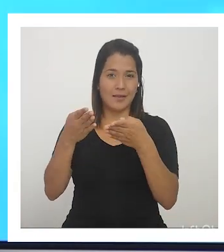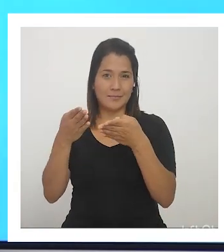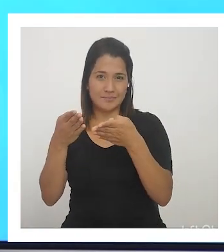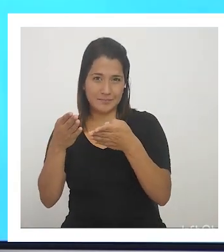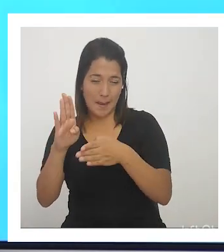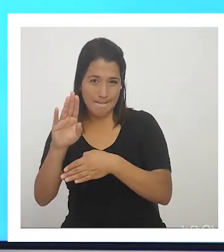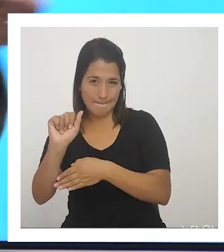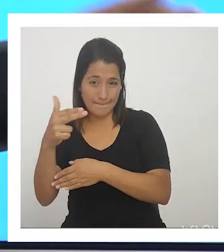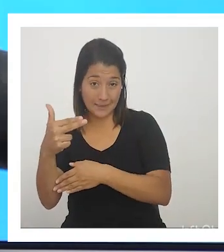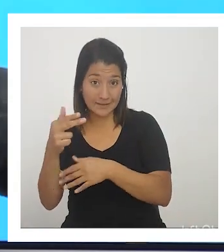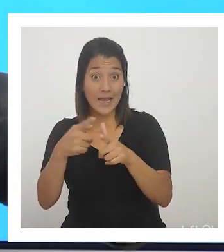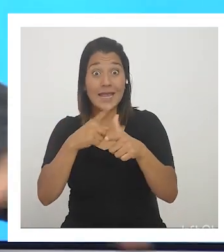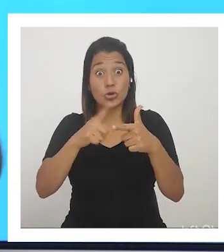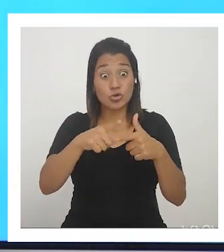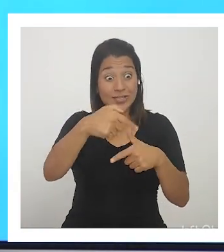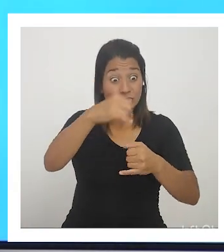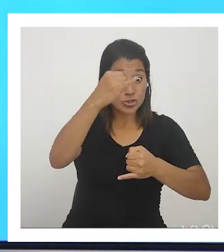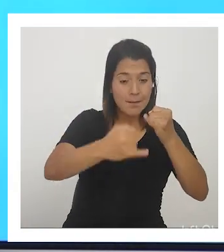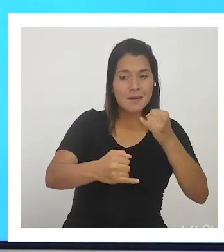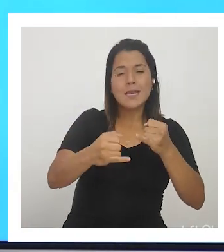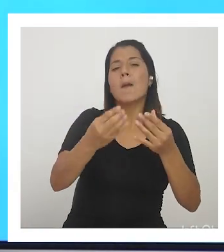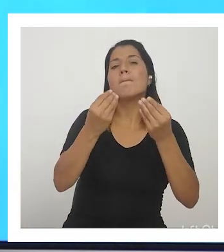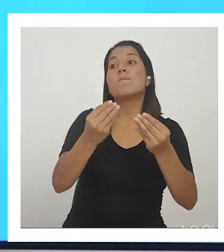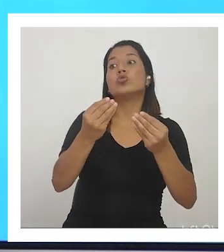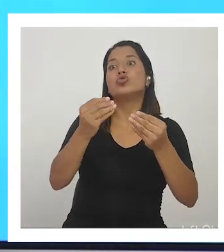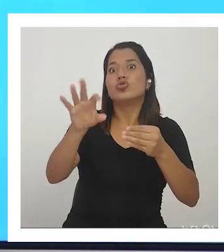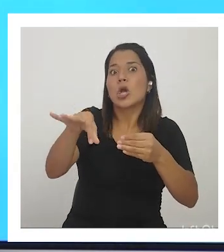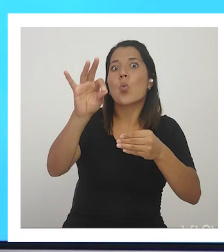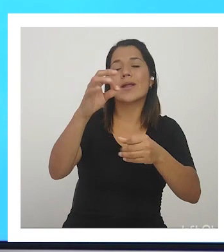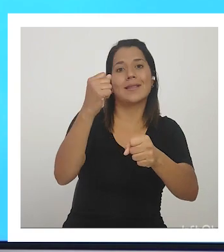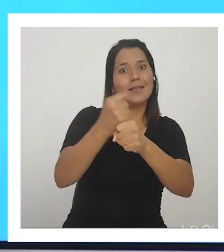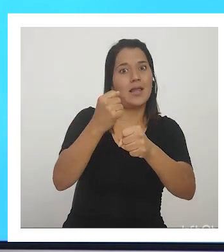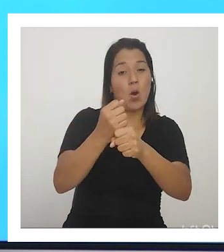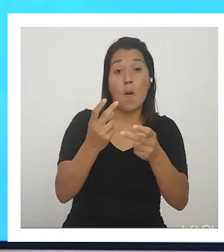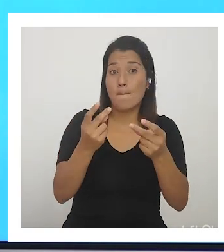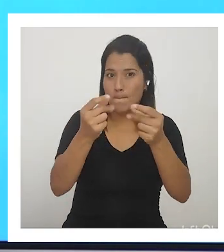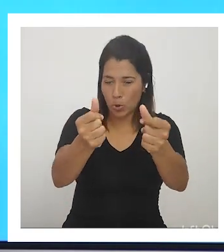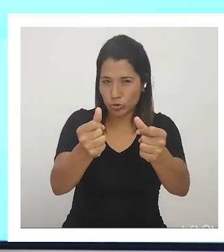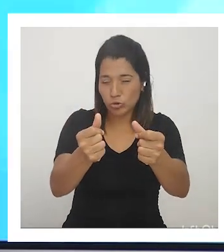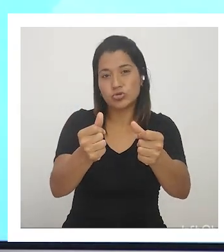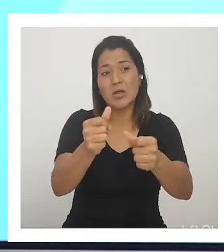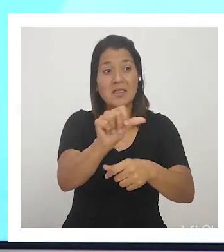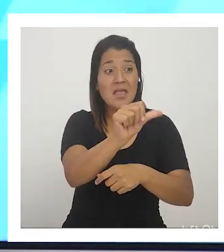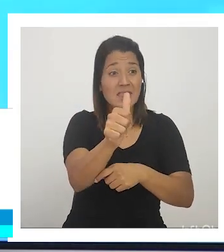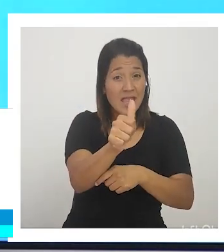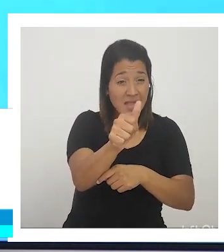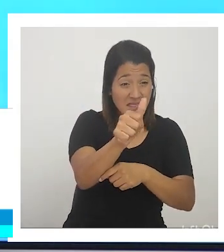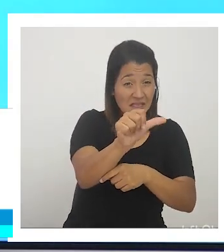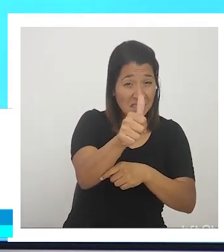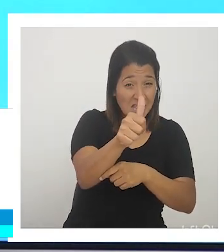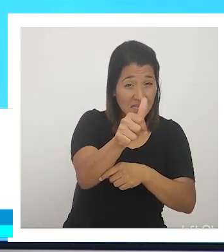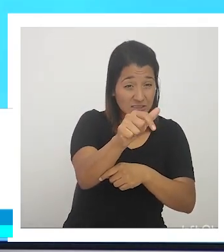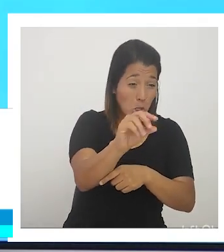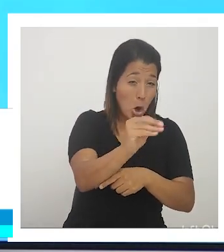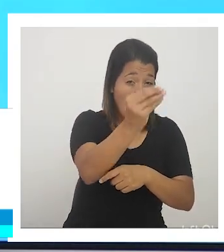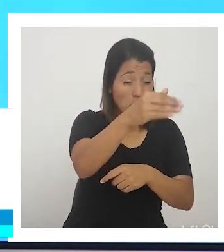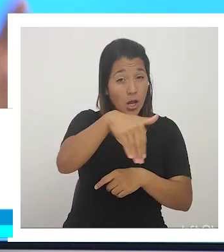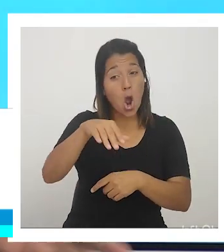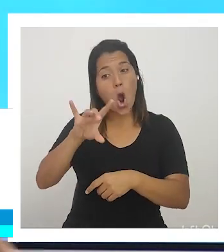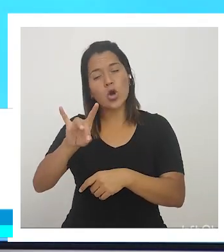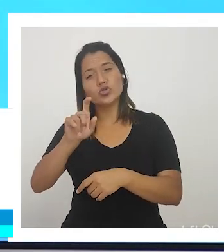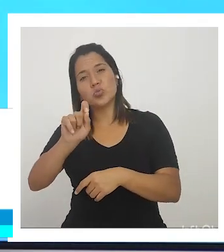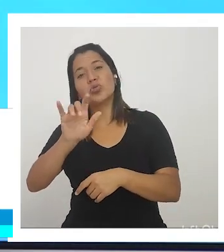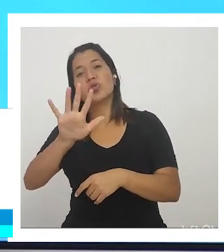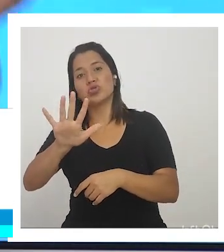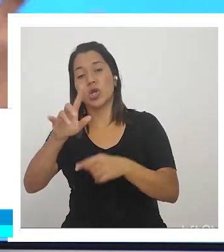jóvenes, 8.5 se incorporan al mundo del trabajo. Entonces, en verdad que para nosotros y para la UNED, para el Tecnológico, ¿verdad?, y para la